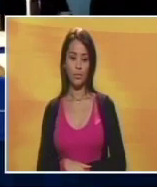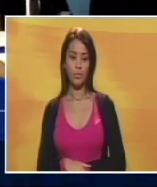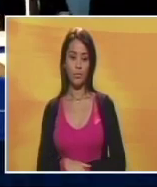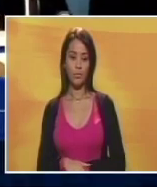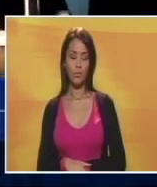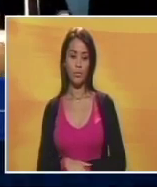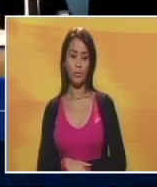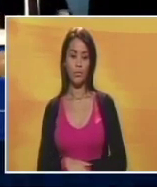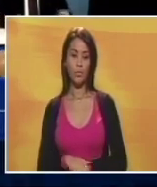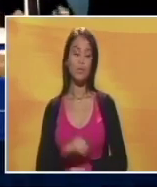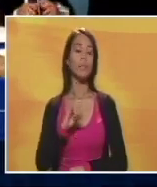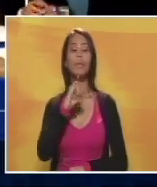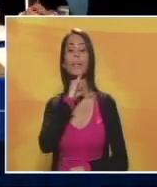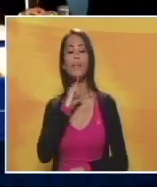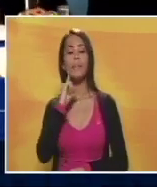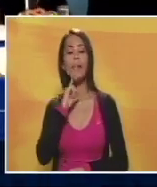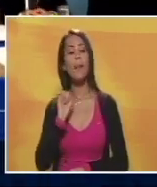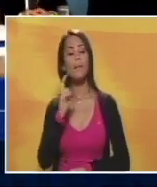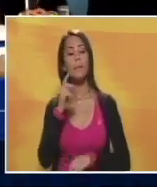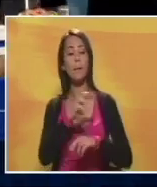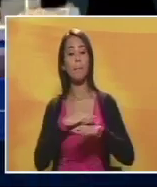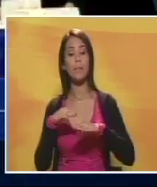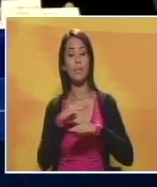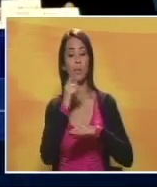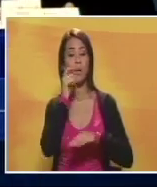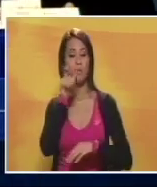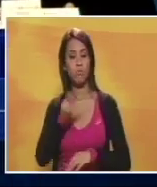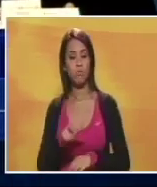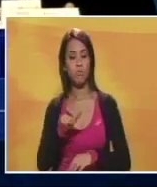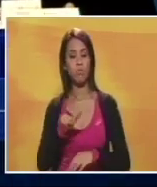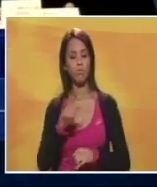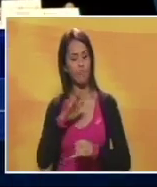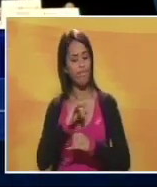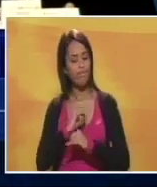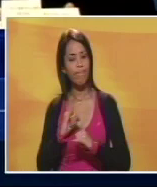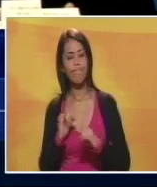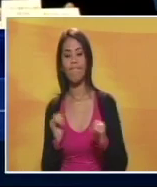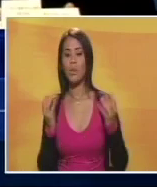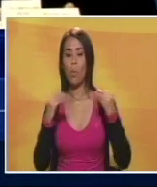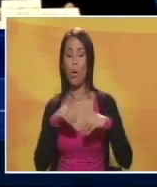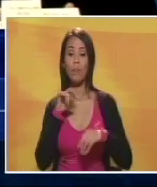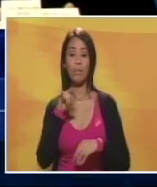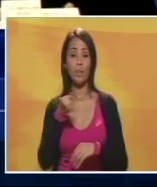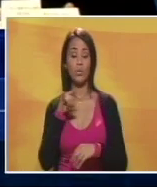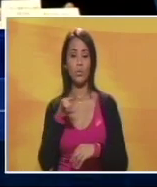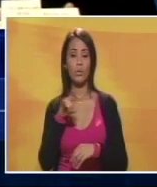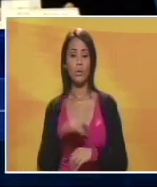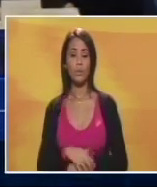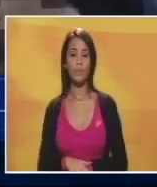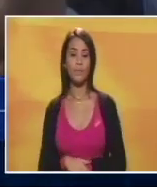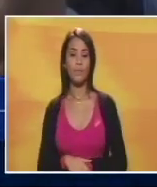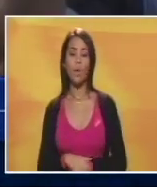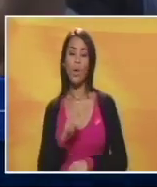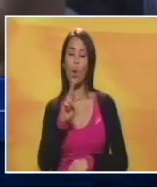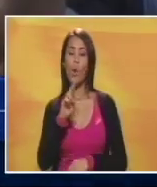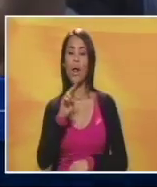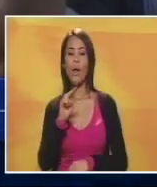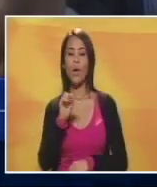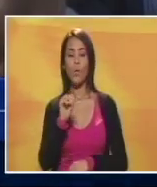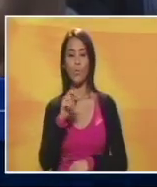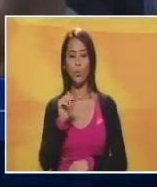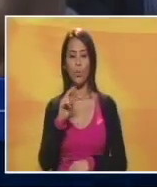En Israel, el primer ministro Benjamin Netanyahu canceló el acuerdo alcanzado este lunes con ACNUR para evitar la